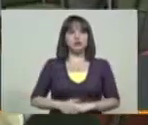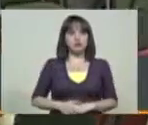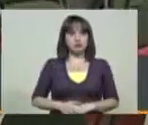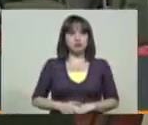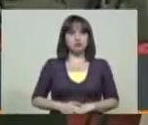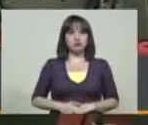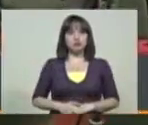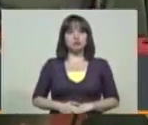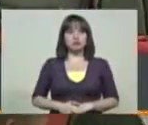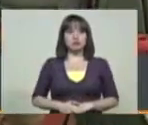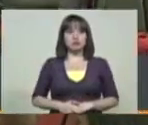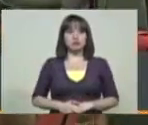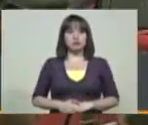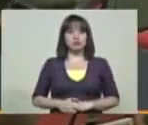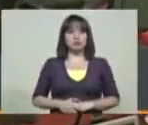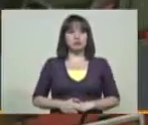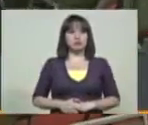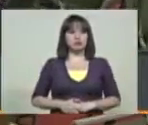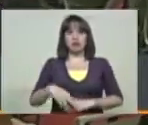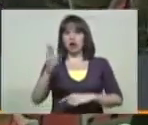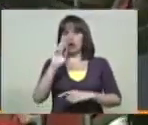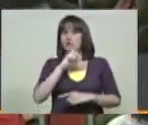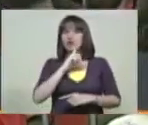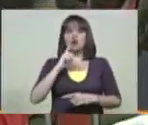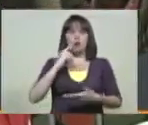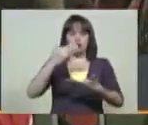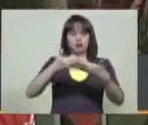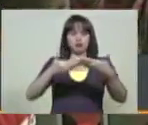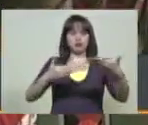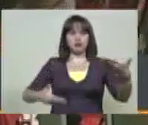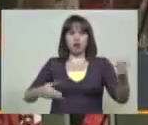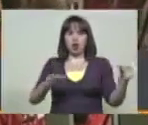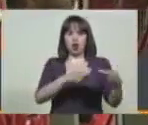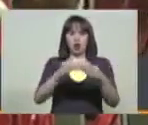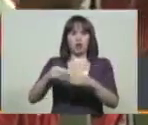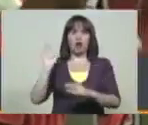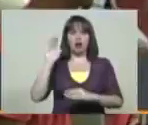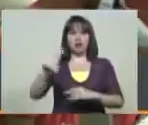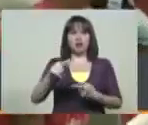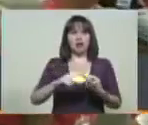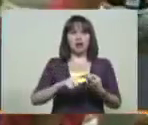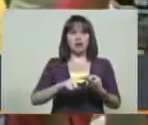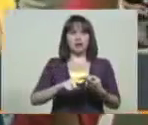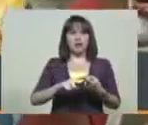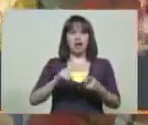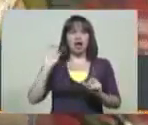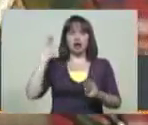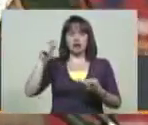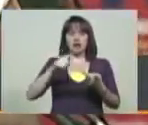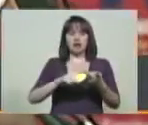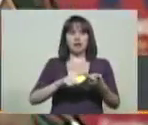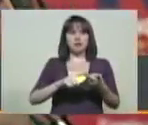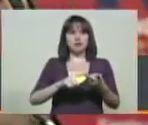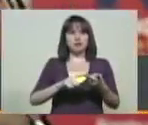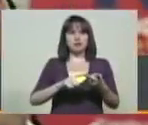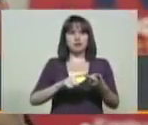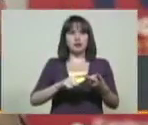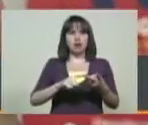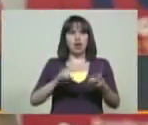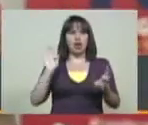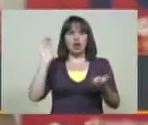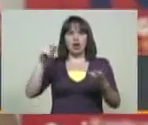y van los partidos muy rápidamente los que se escriben partido nuevo encuentro argentina partido patria grande argentina partido comunista de brasil